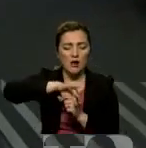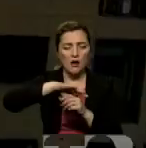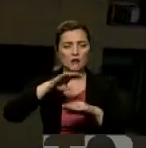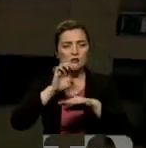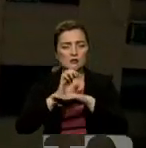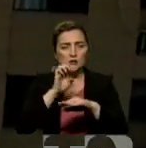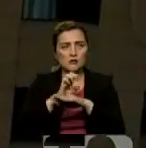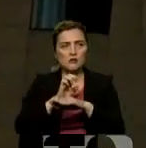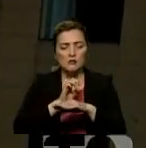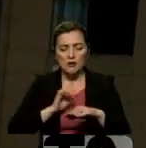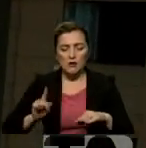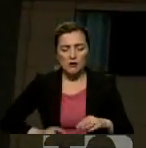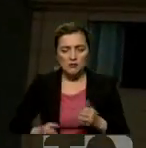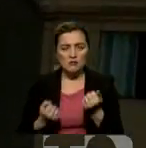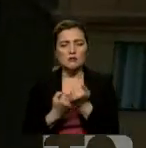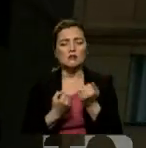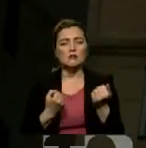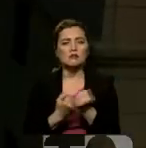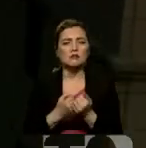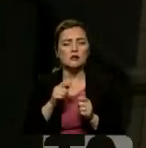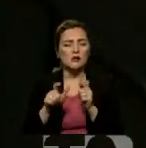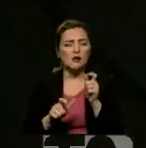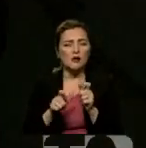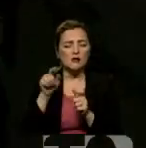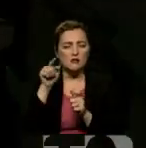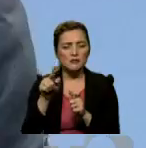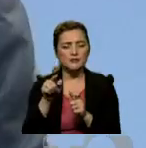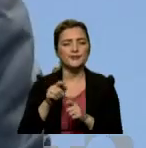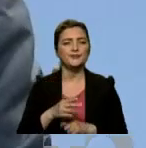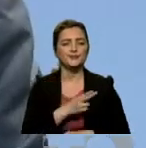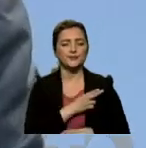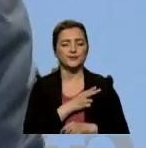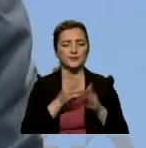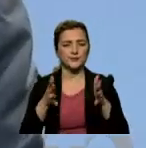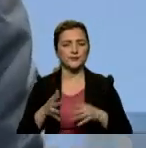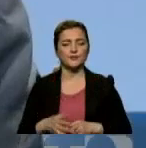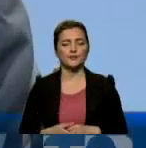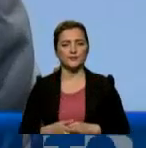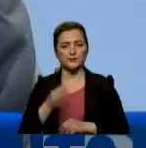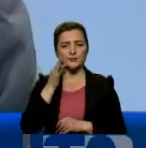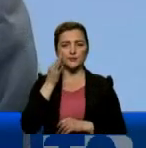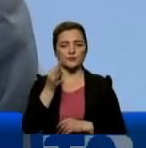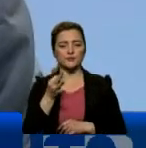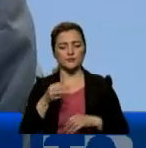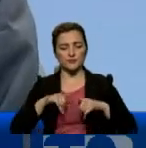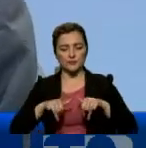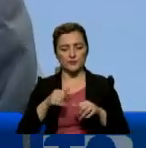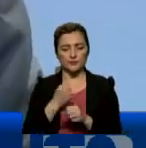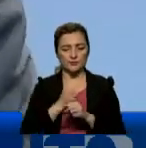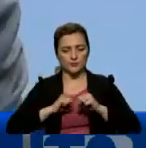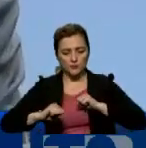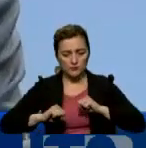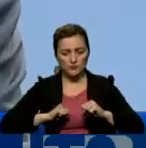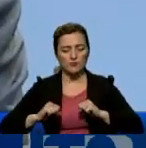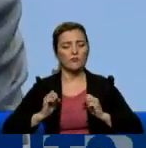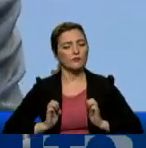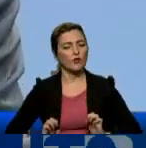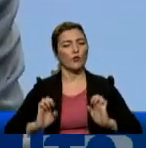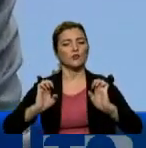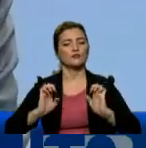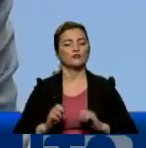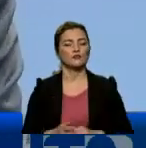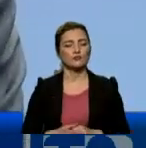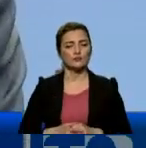ecuatoriana en China brinda todo el apoyo que necesitan los ciudadanos. Y a futuro vamos a continuar haciendo todos los esfuerzos para que